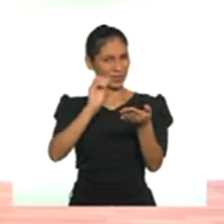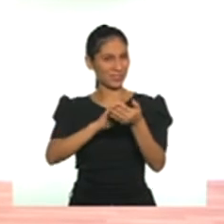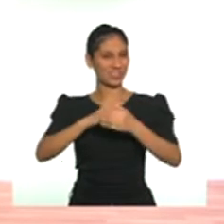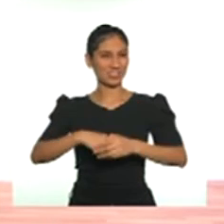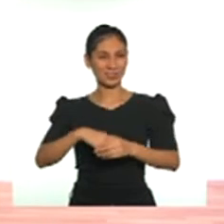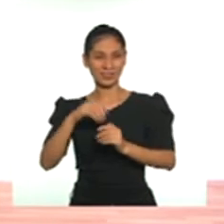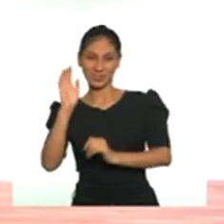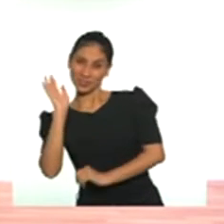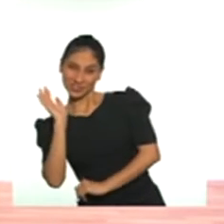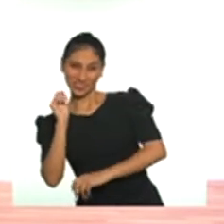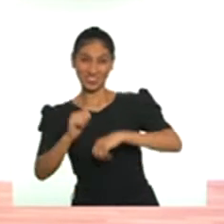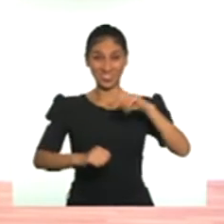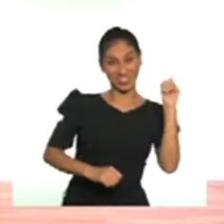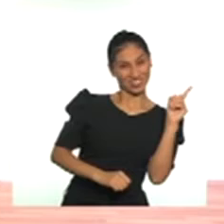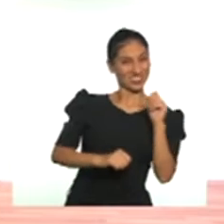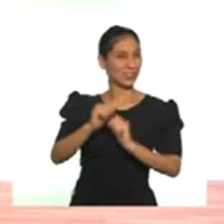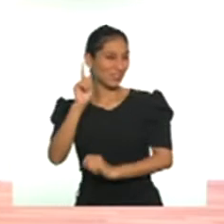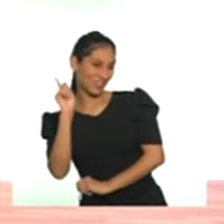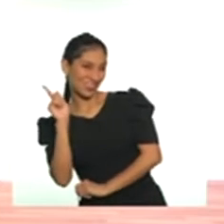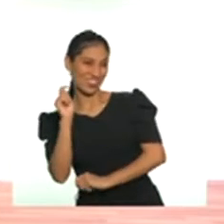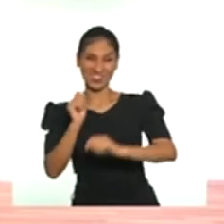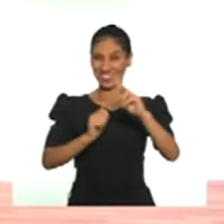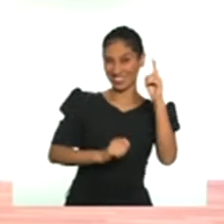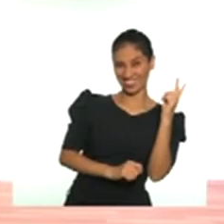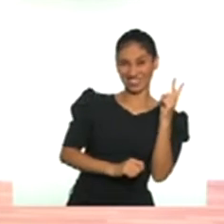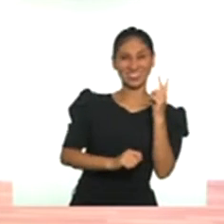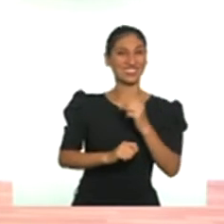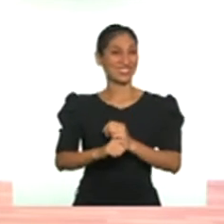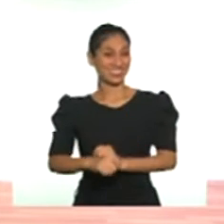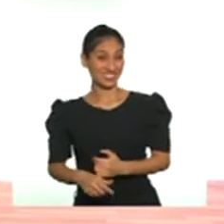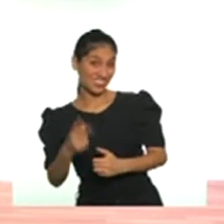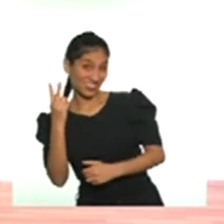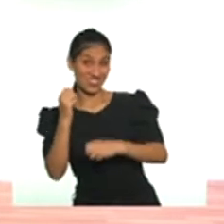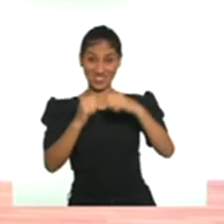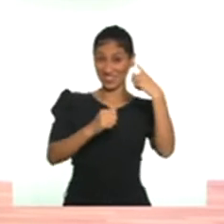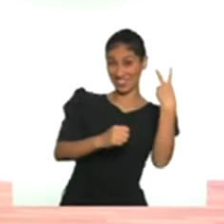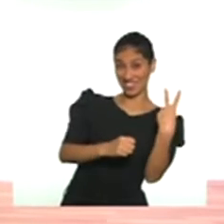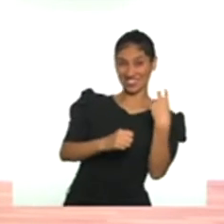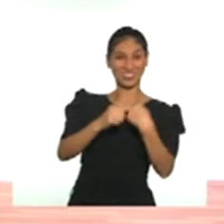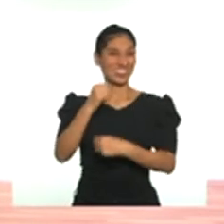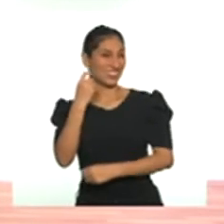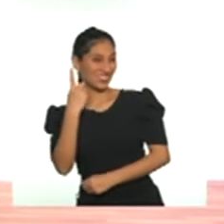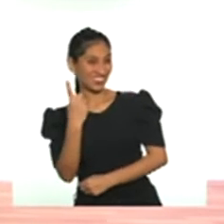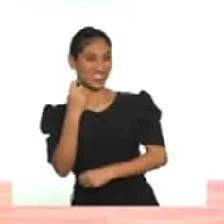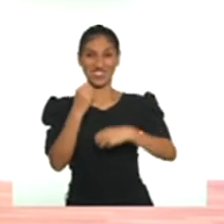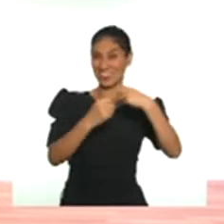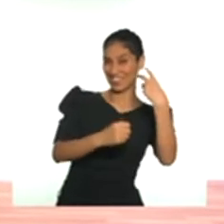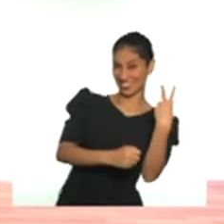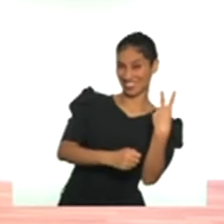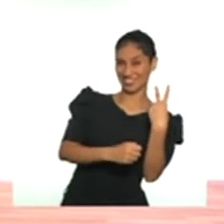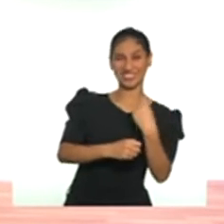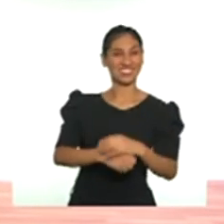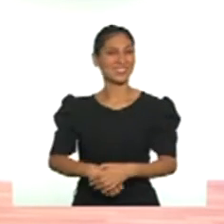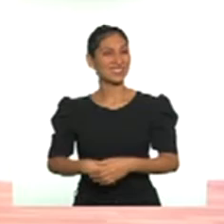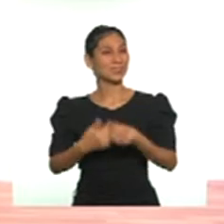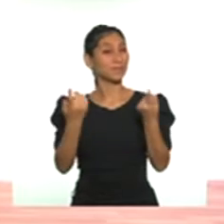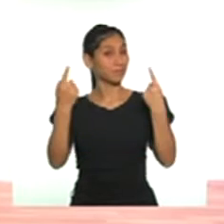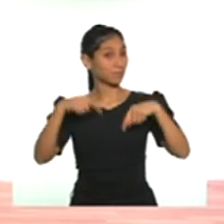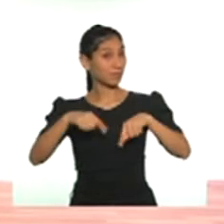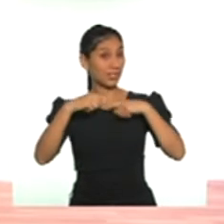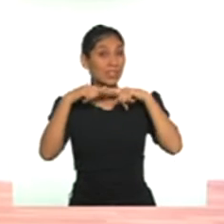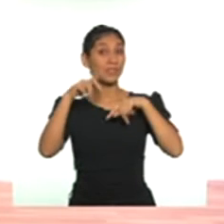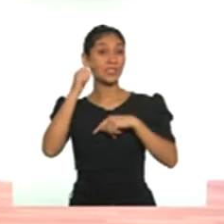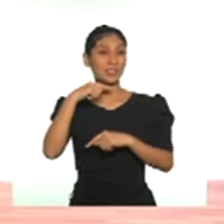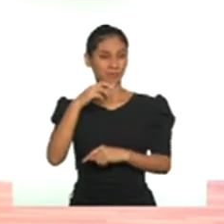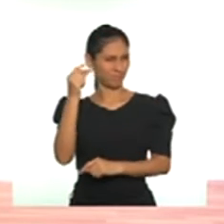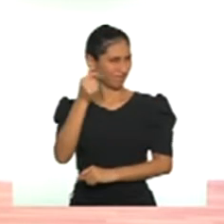repetir. Uno, dos, uno, dos. Uno, dos, uno, dos. ¿Y